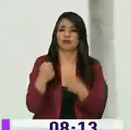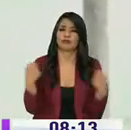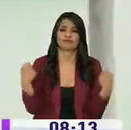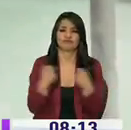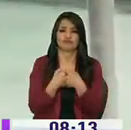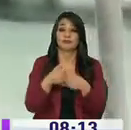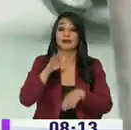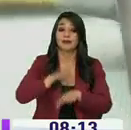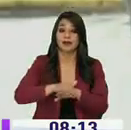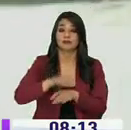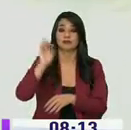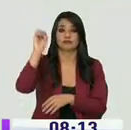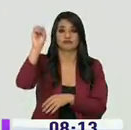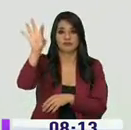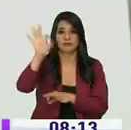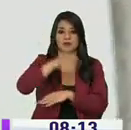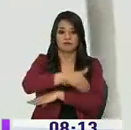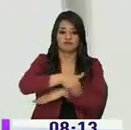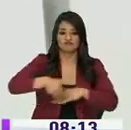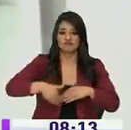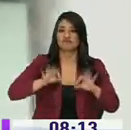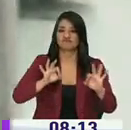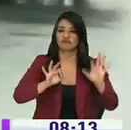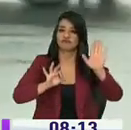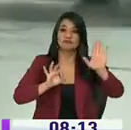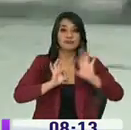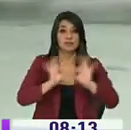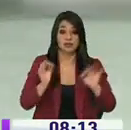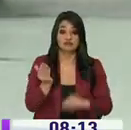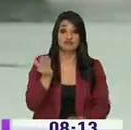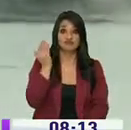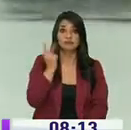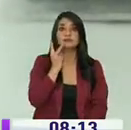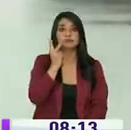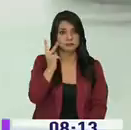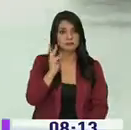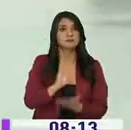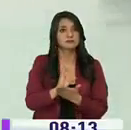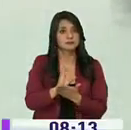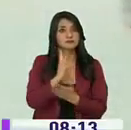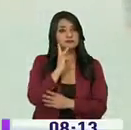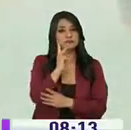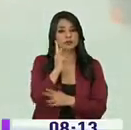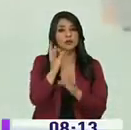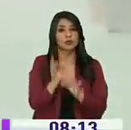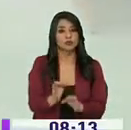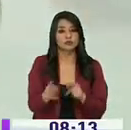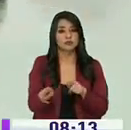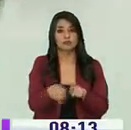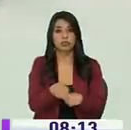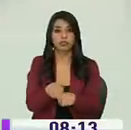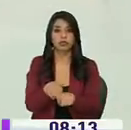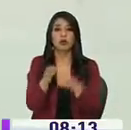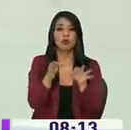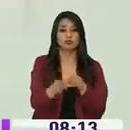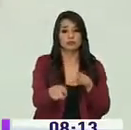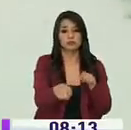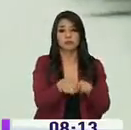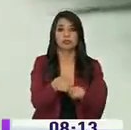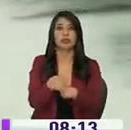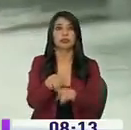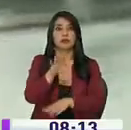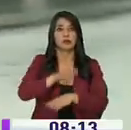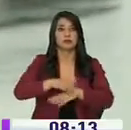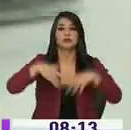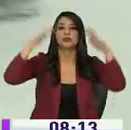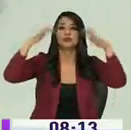de señales de tránsito. Inclusive hace pocos minutos nosotros fuimos testigo de un roce entre dos vehículos, precisamente por la lluvia,